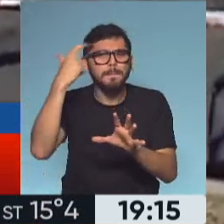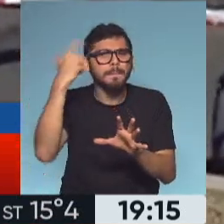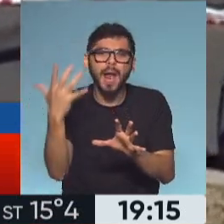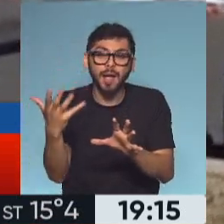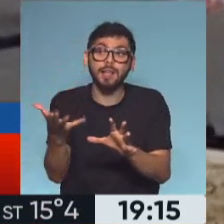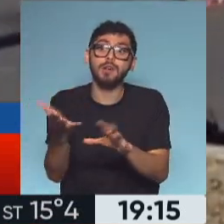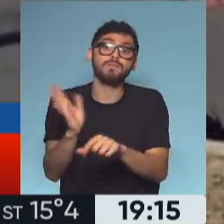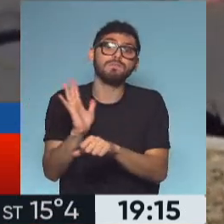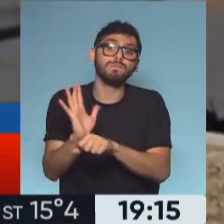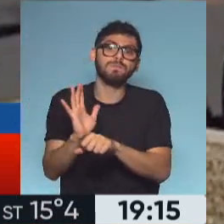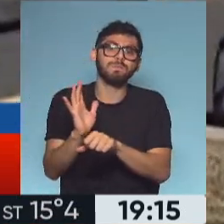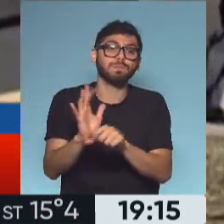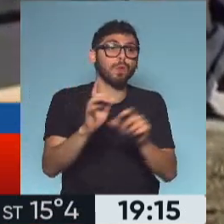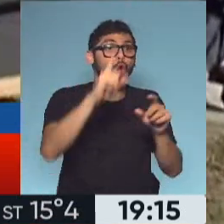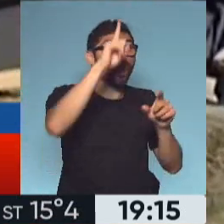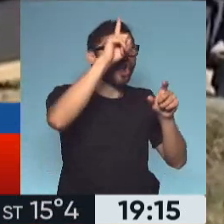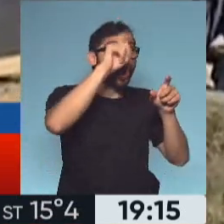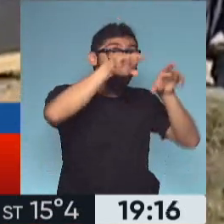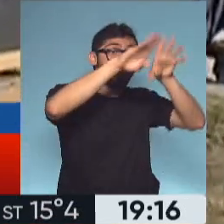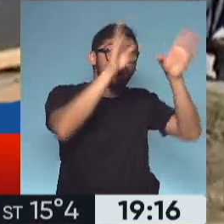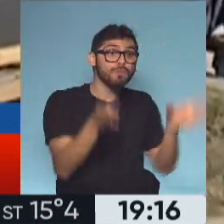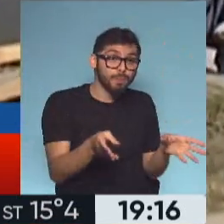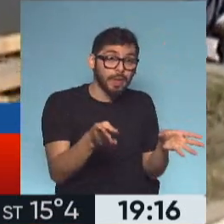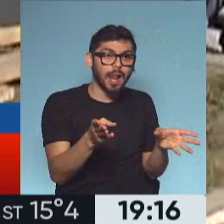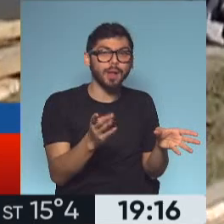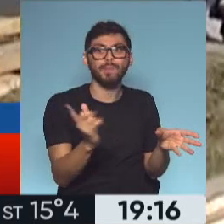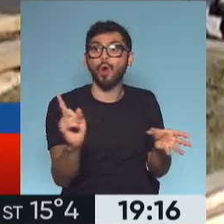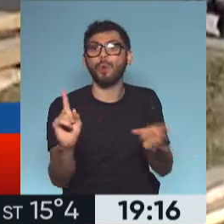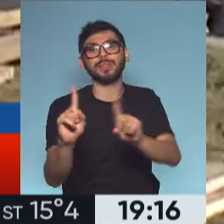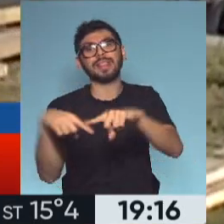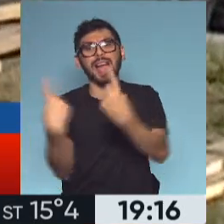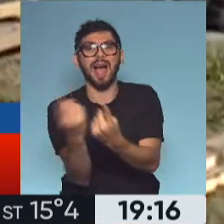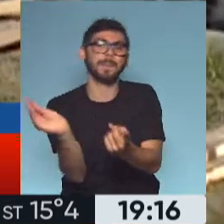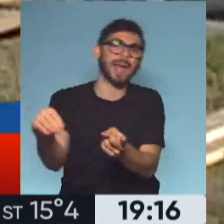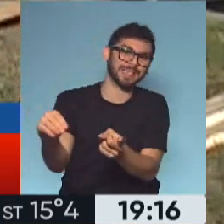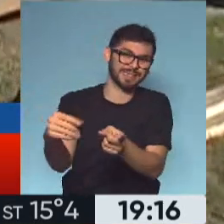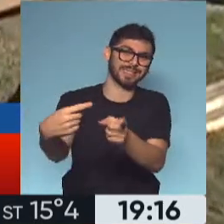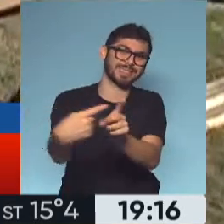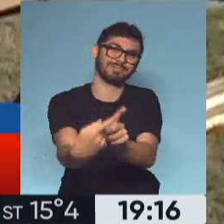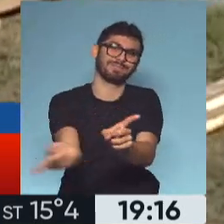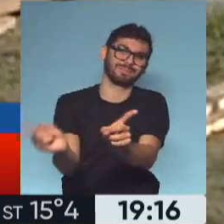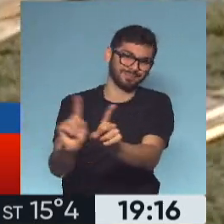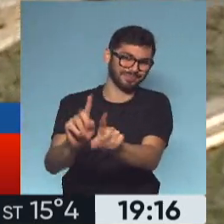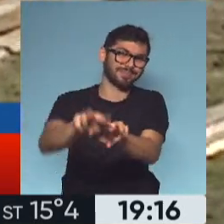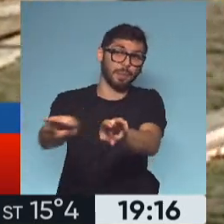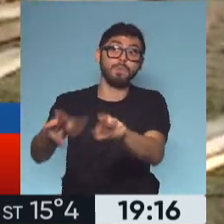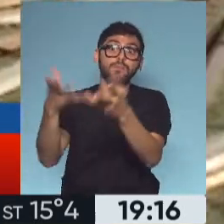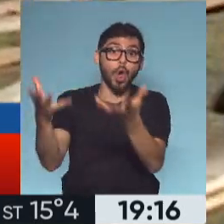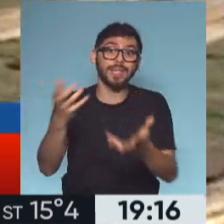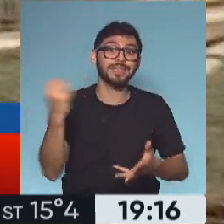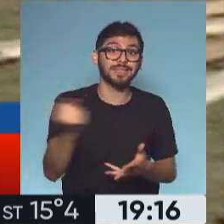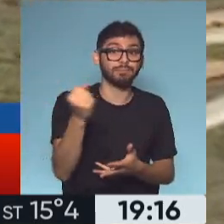este caso, como una sala más dentro del hospital Cuyen. Es por eso la importancia, ¿no?, del lugar y